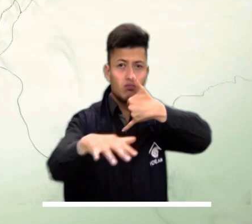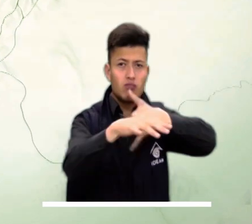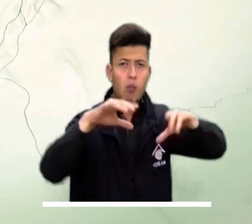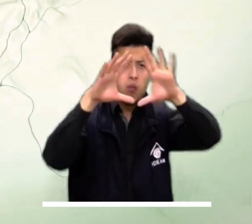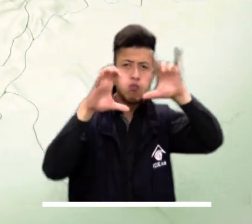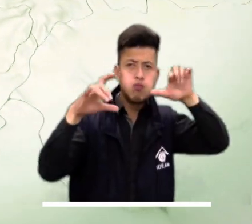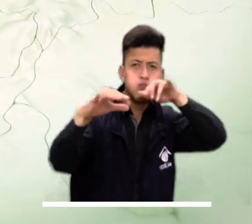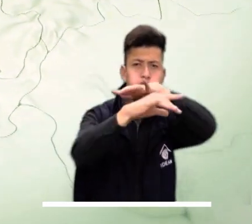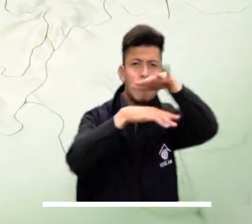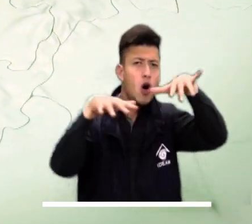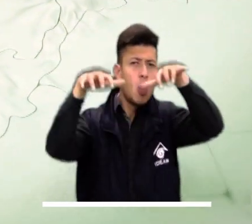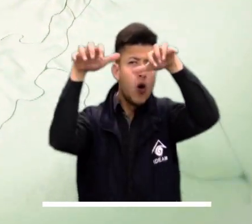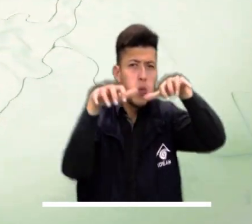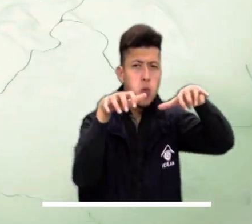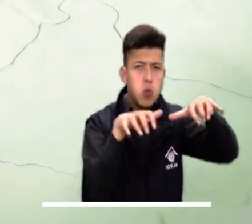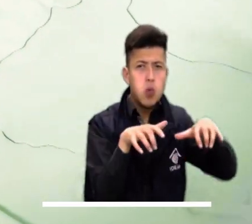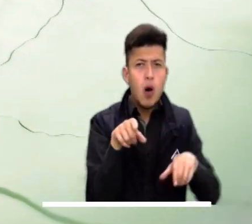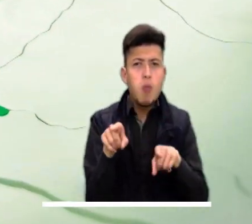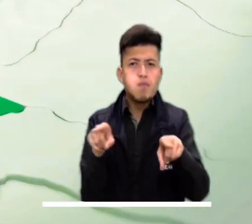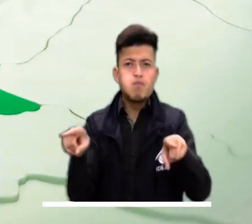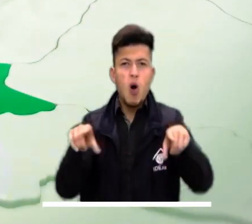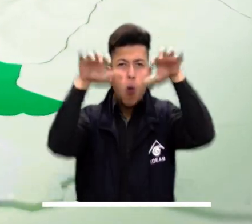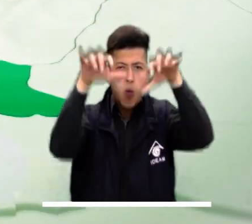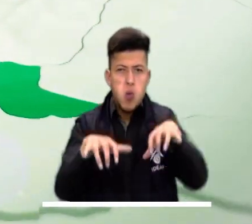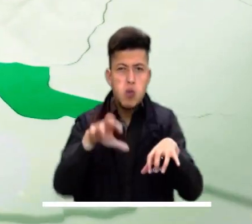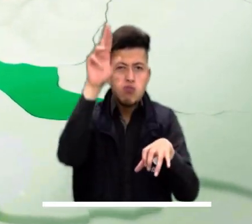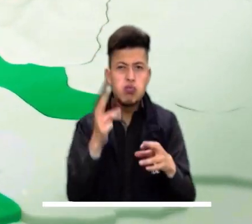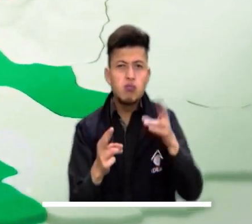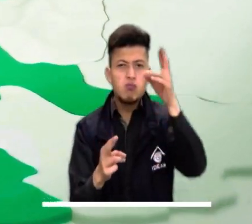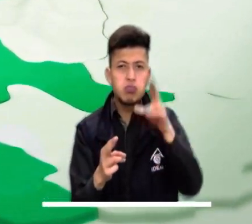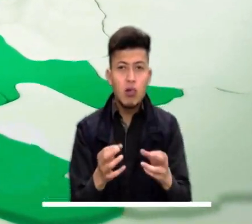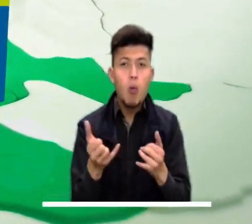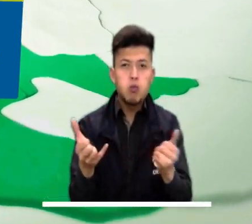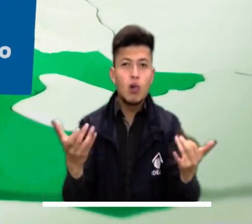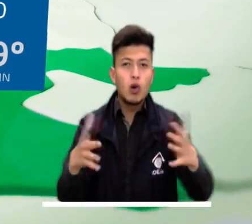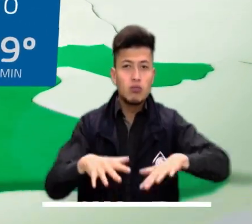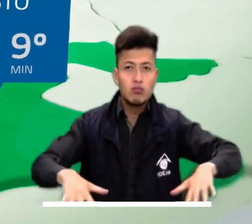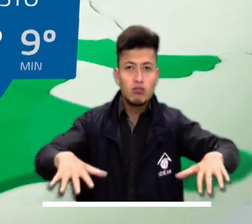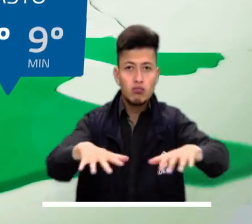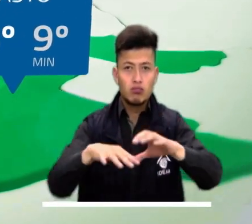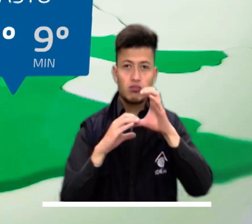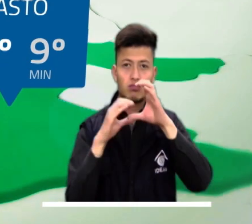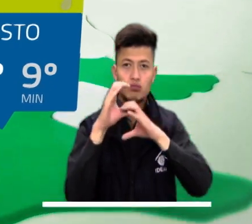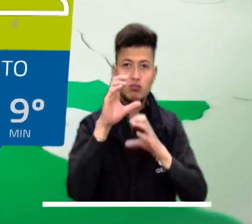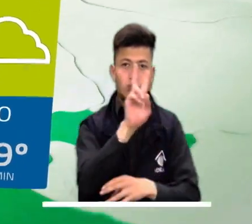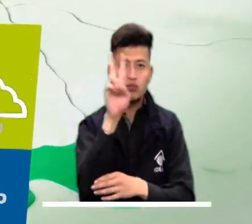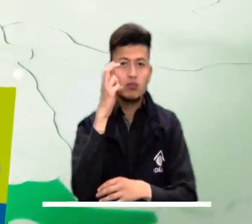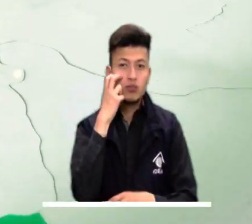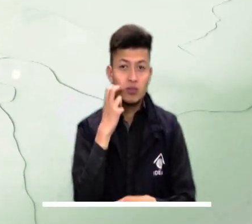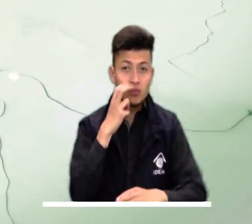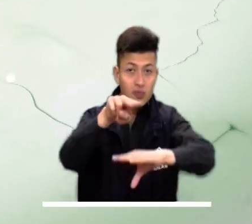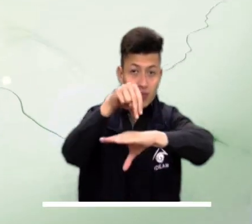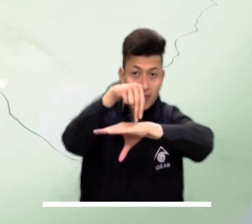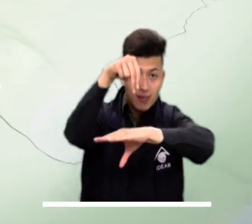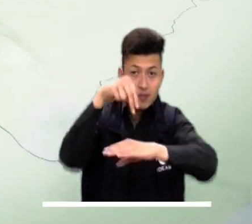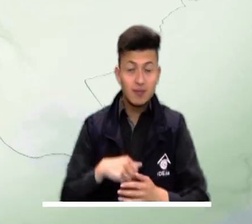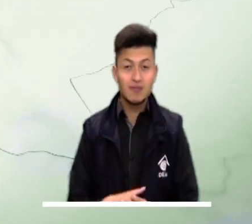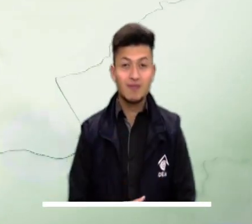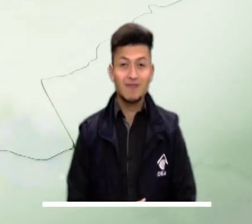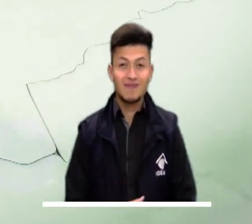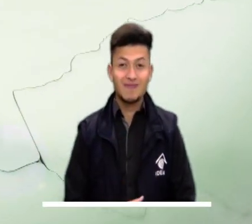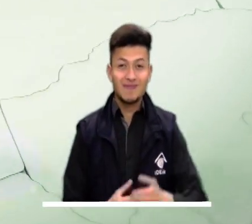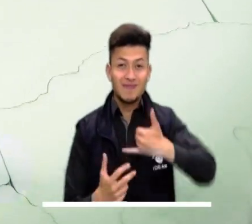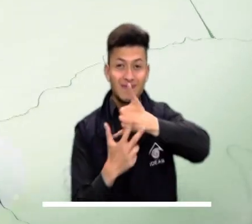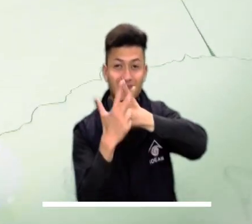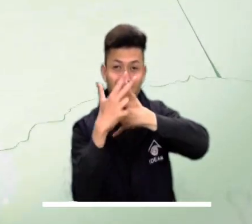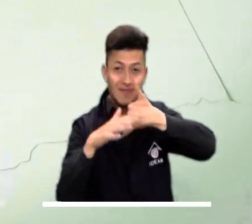Pacífico se advierten densas nubes y lluvias que incluso podrían traer tormentas eléctricas a zonas del Cauca, Valle del Cauca, Chocó y